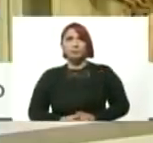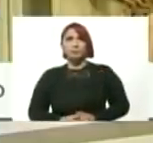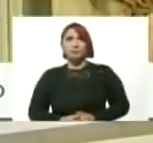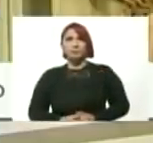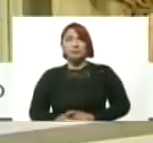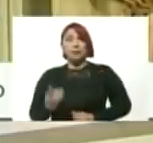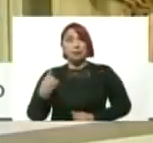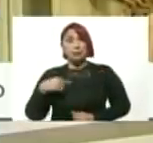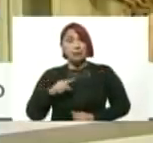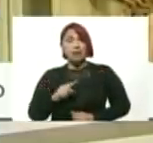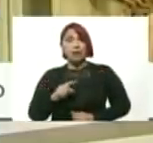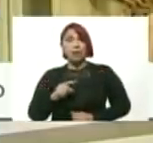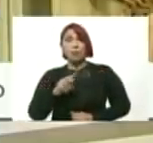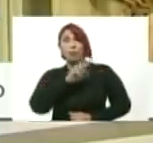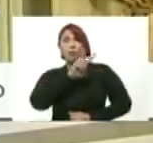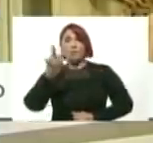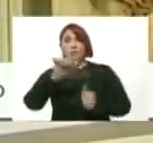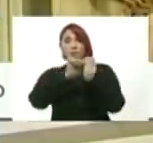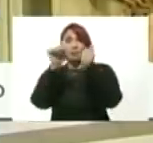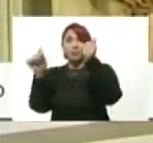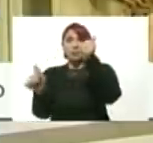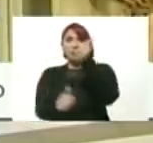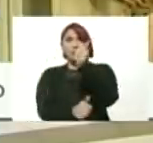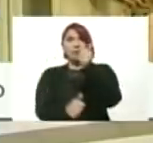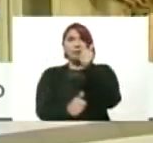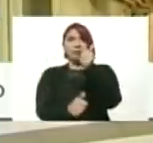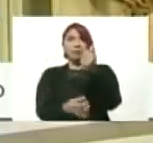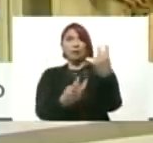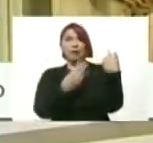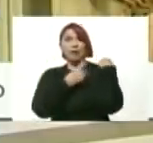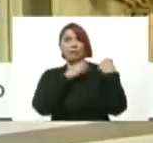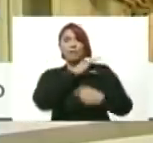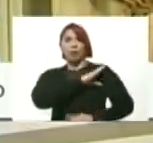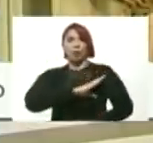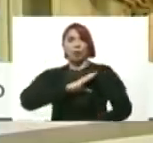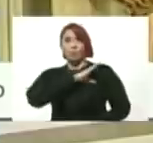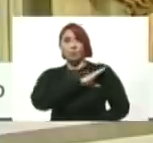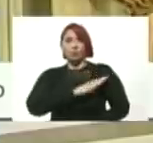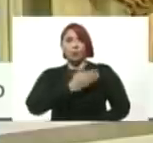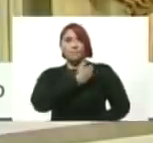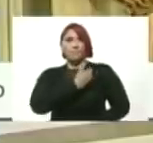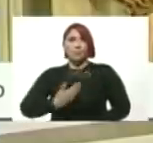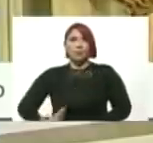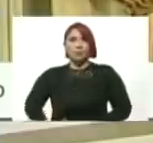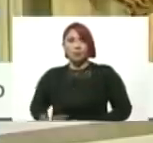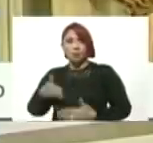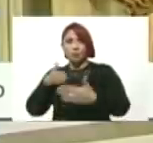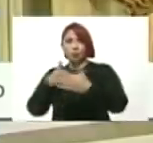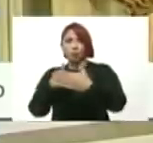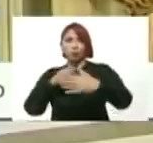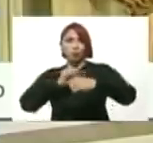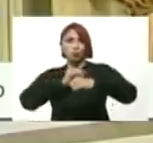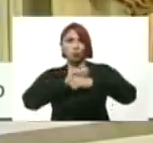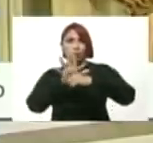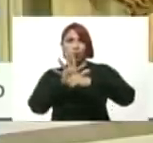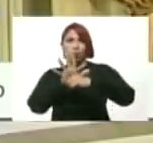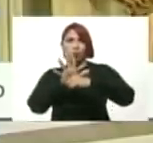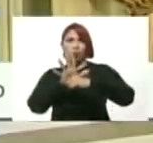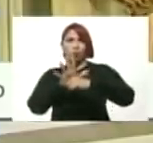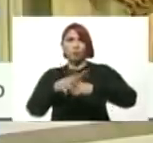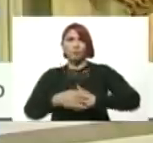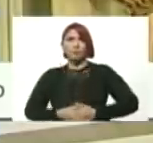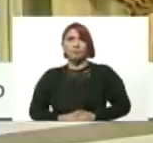tenemos una vicepresidenta de la república y jefa de la comisión presidencial contra el coronavirus en el